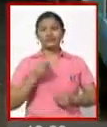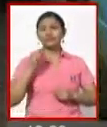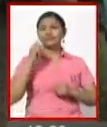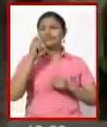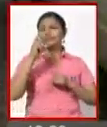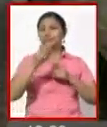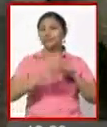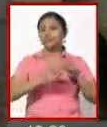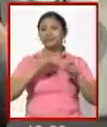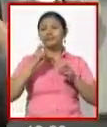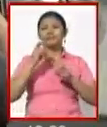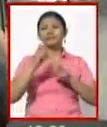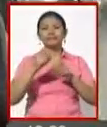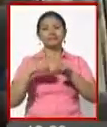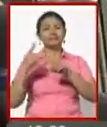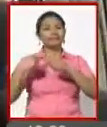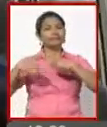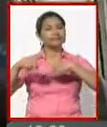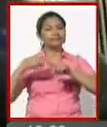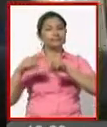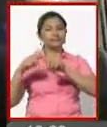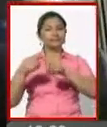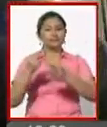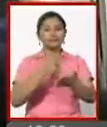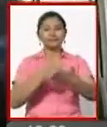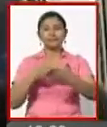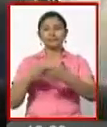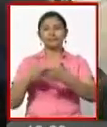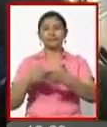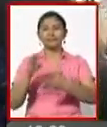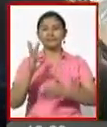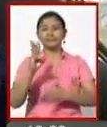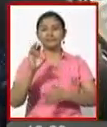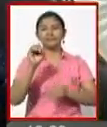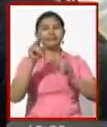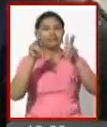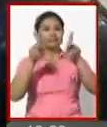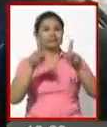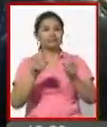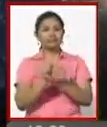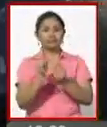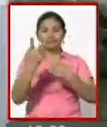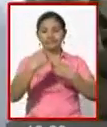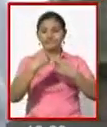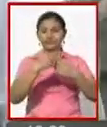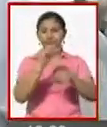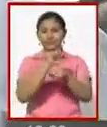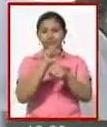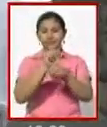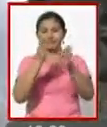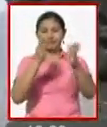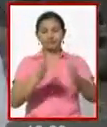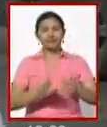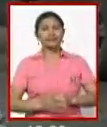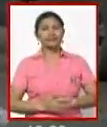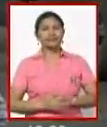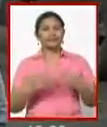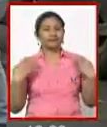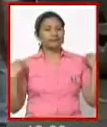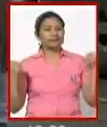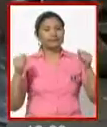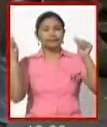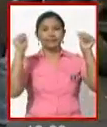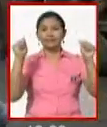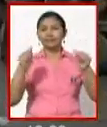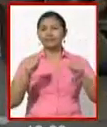las federaciones y vamos a ir a todas las paradas. Somos 60 personas aquí con la participación de los trabajadores de la Unidad de Salud Ambiental